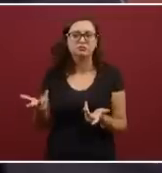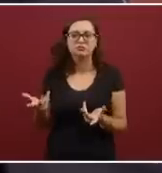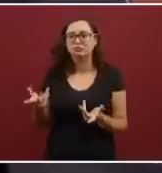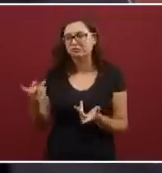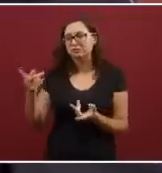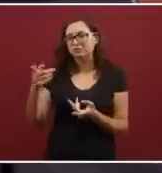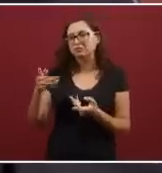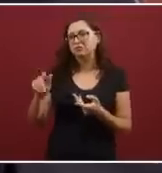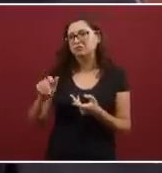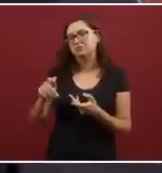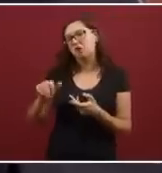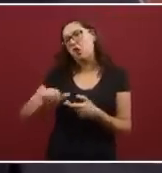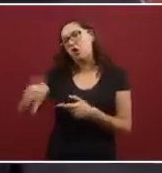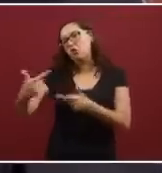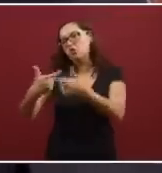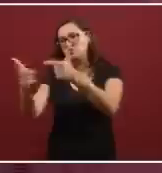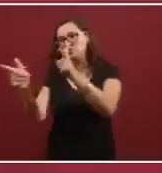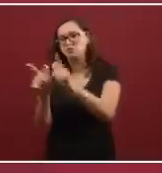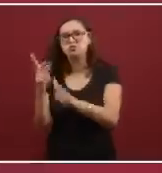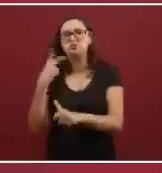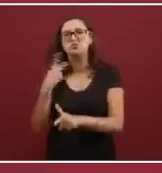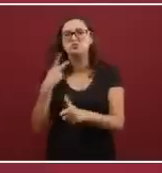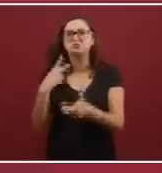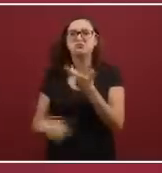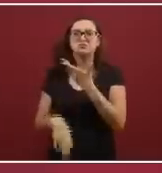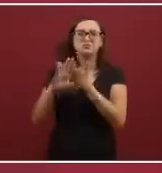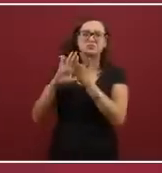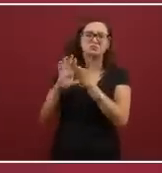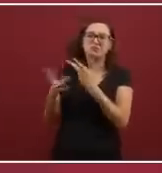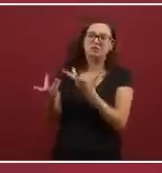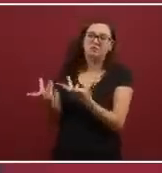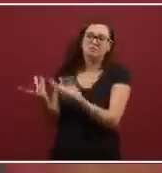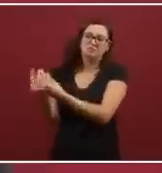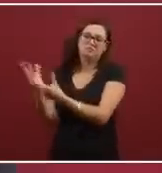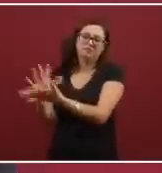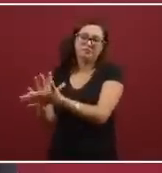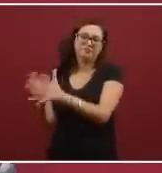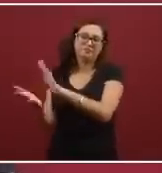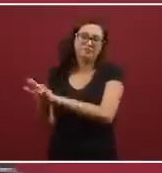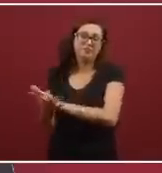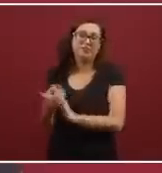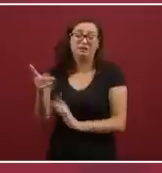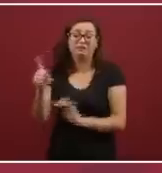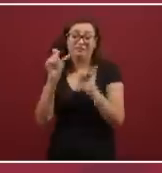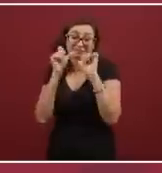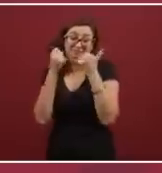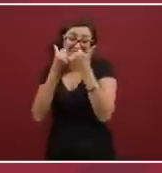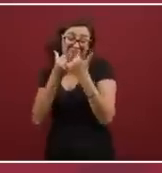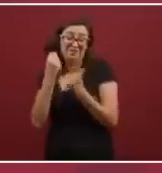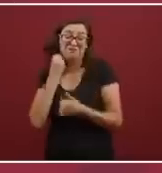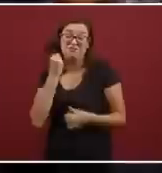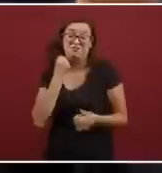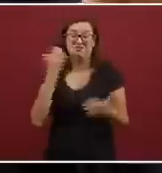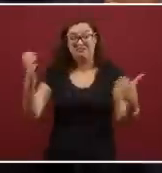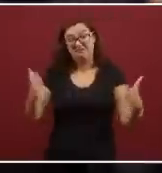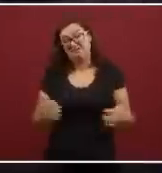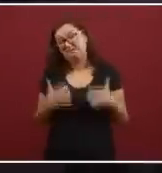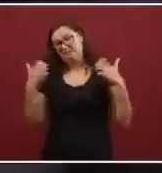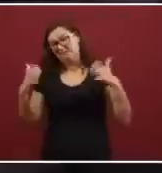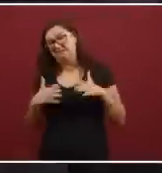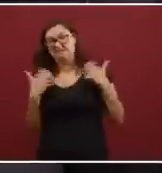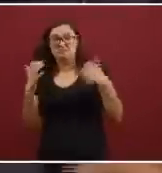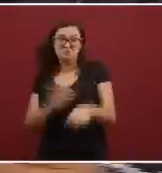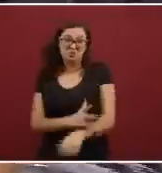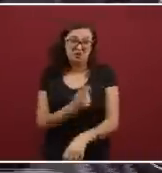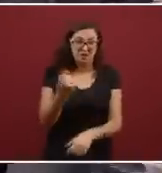ojos. Entonces se enojan los de una asociación de abogados diciendo que para qué toco yo este